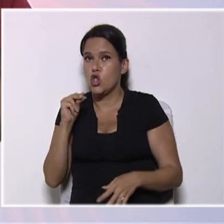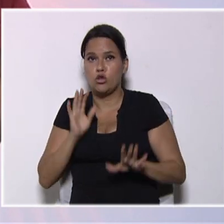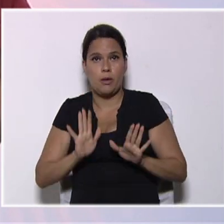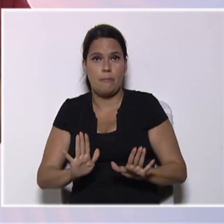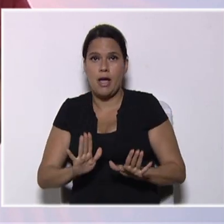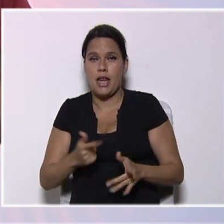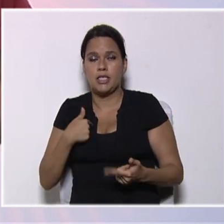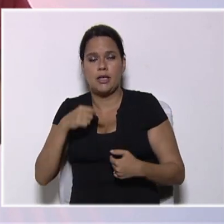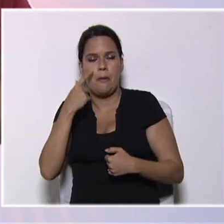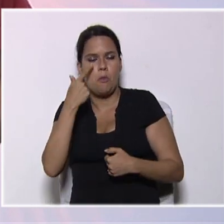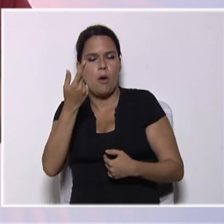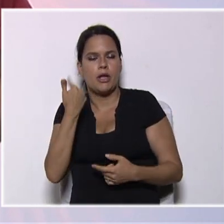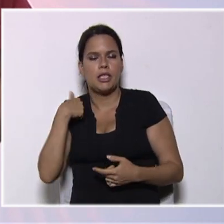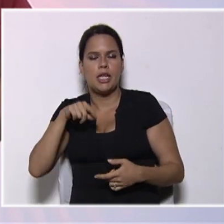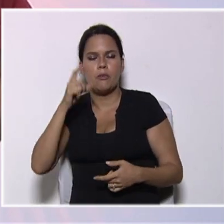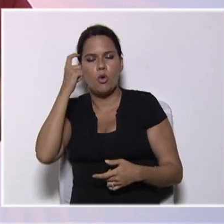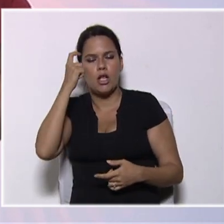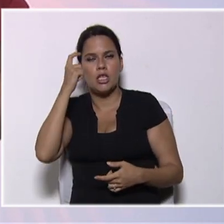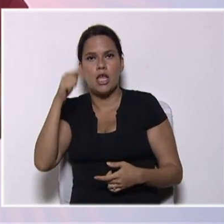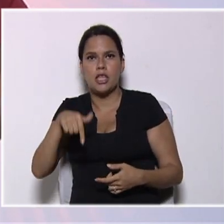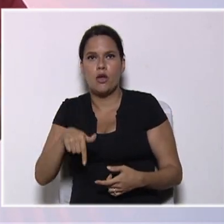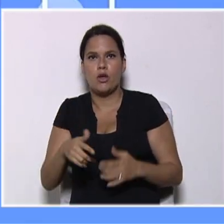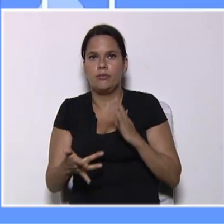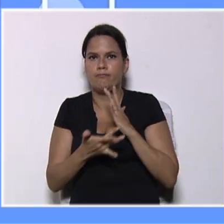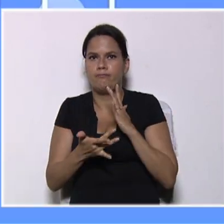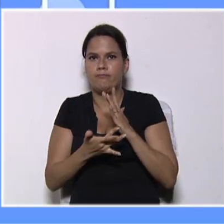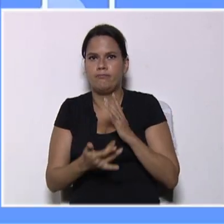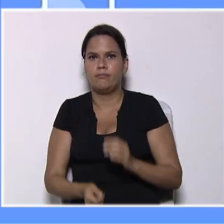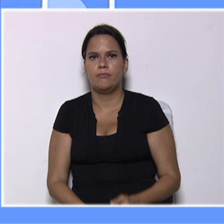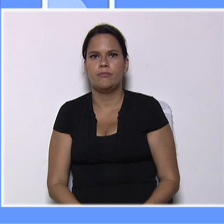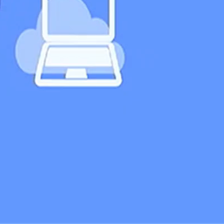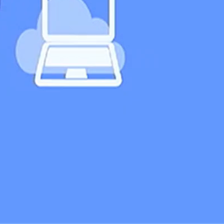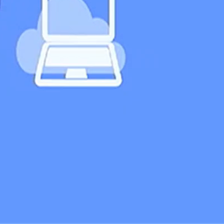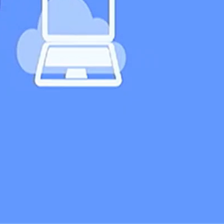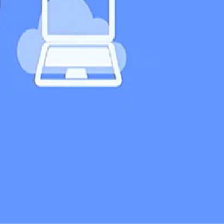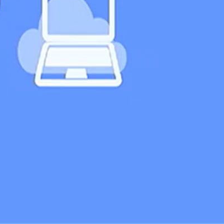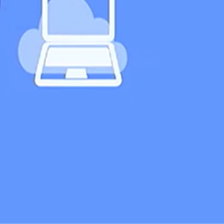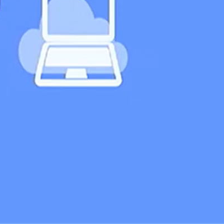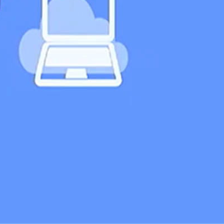ver qué tenemos el día de hoy en nuestro SEC TIC.